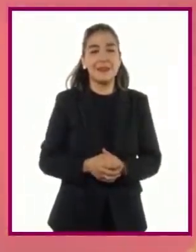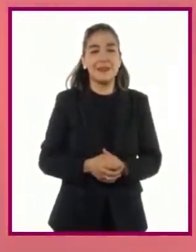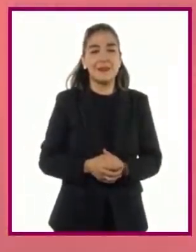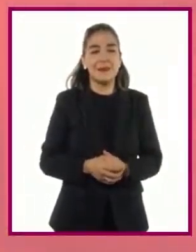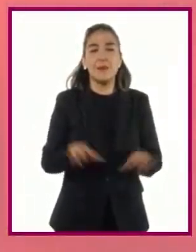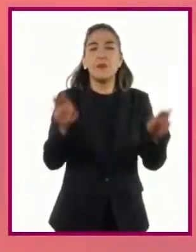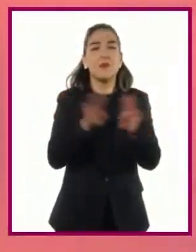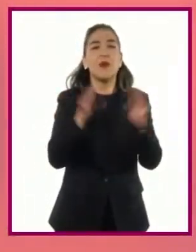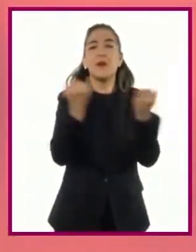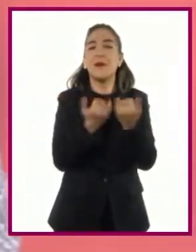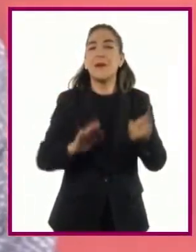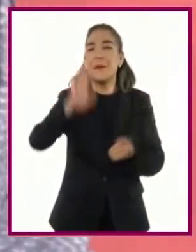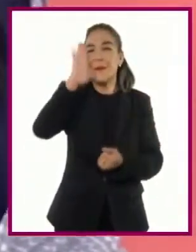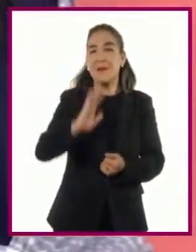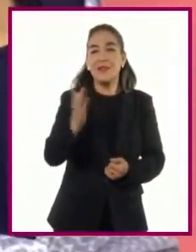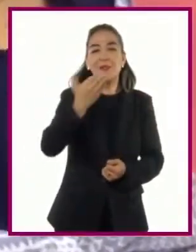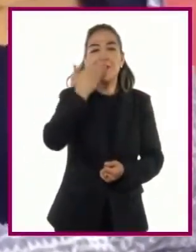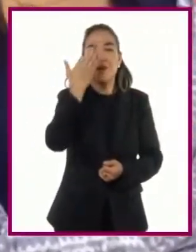como si fueran flores.